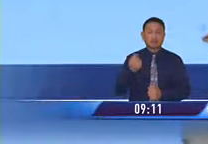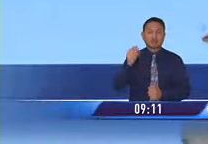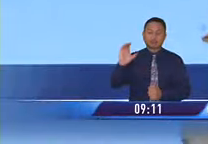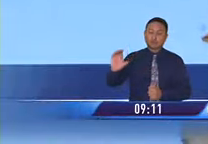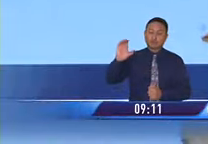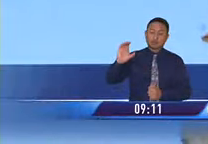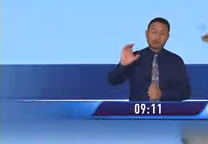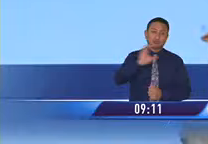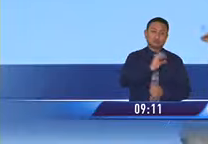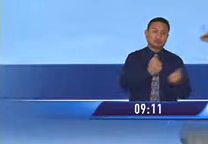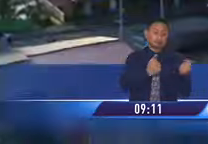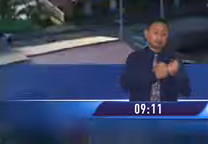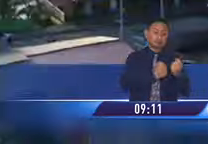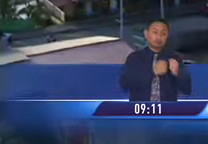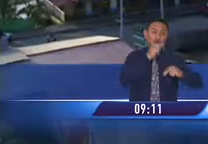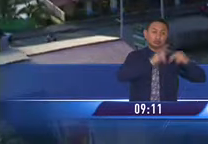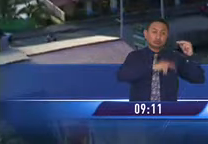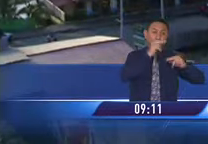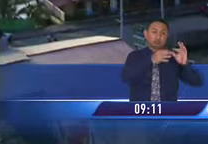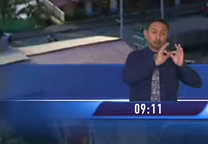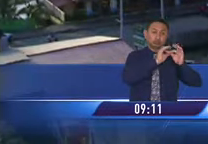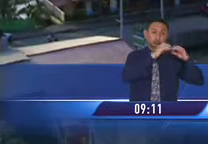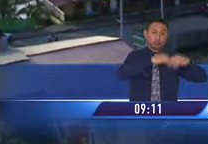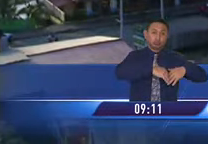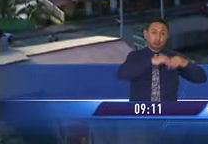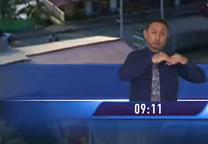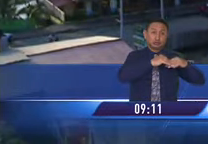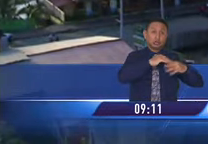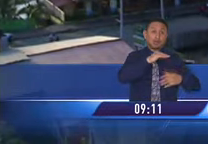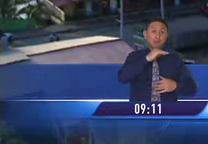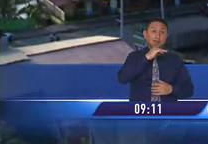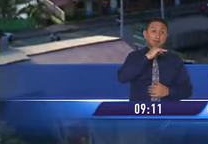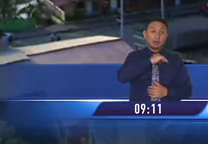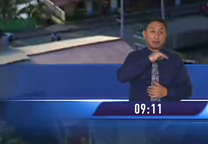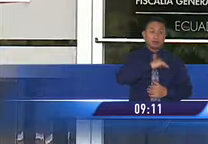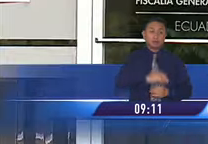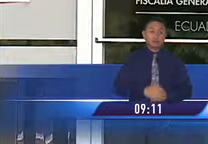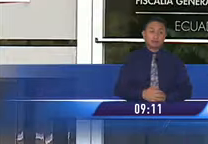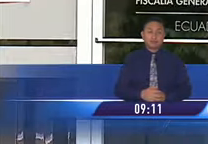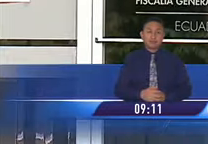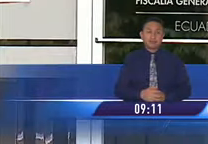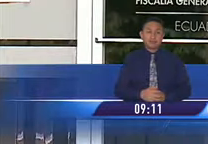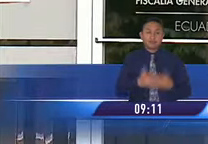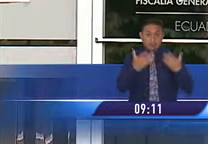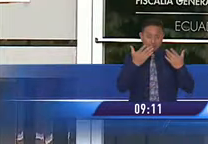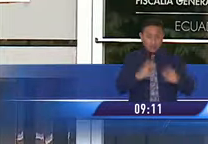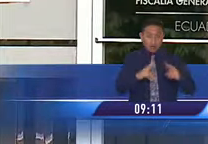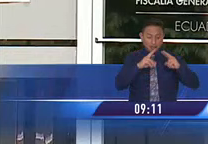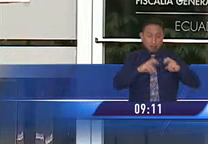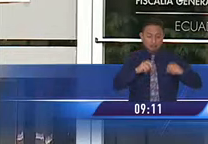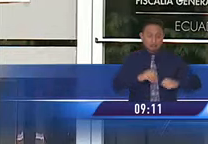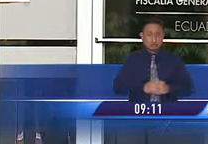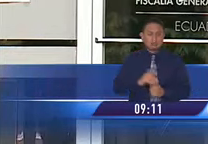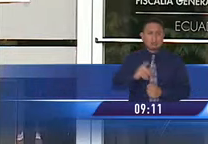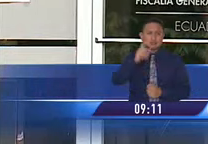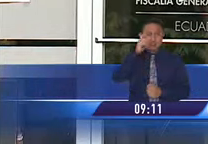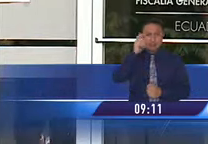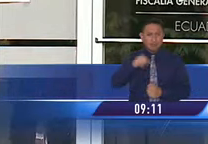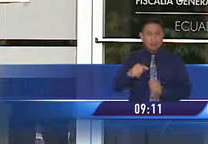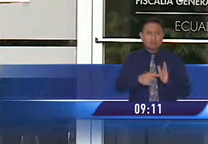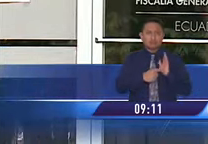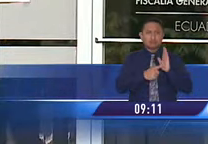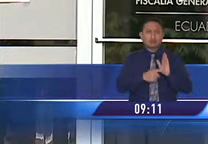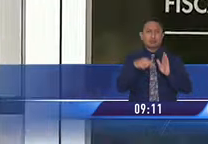a la reconstrucción y reactivación económica de las zonas costeras del país. Tras las investigaciones, la Fiscalía señala que